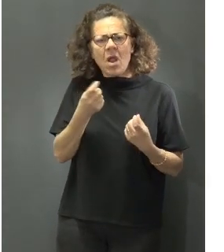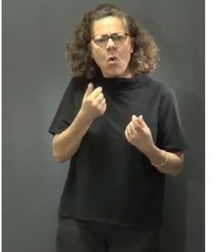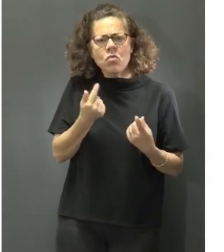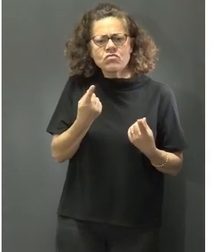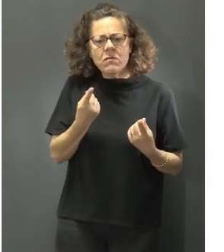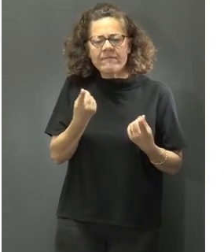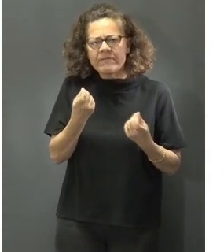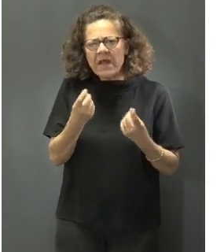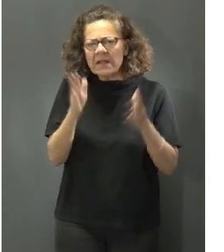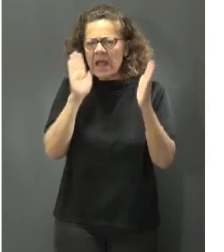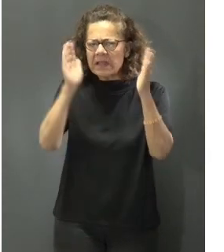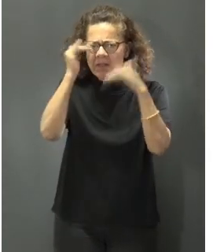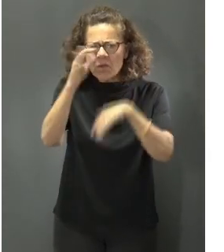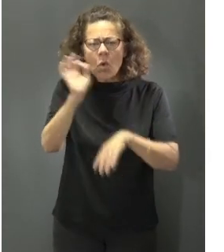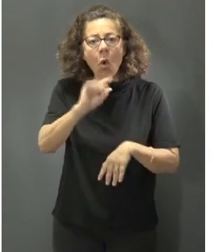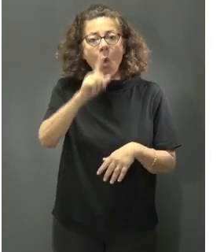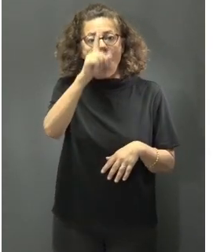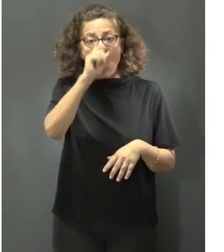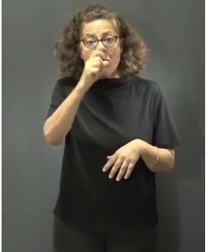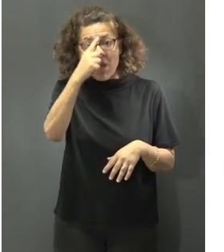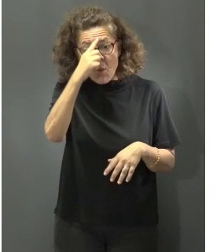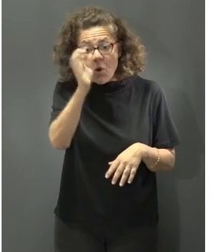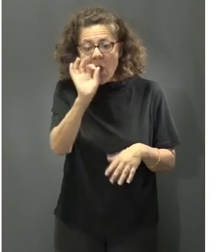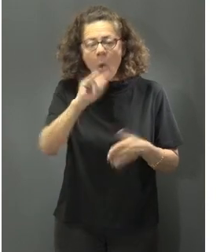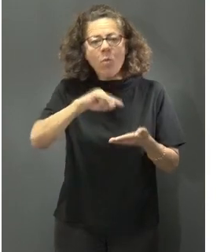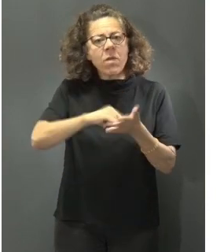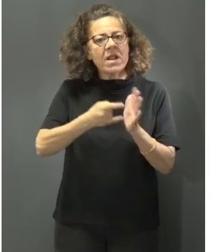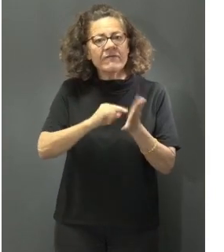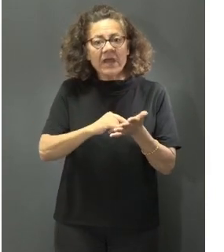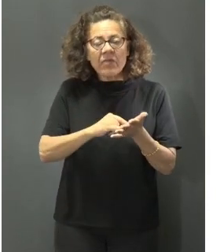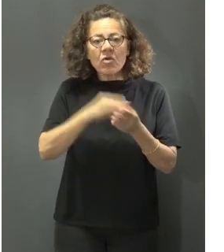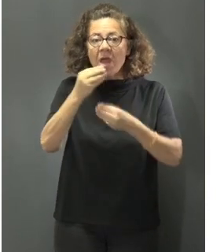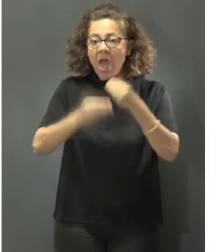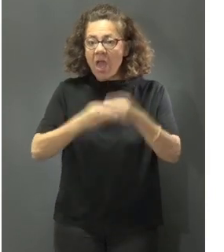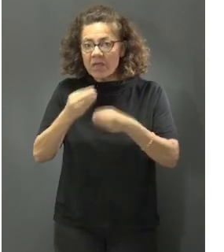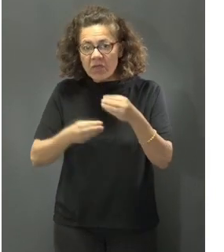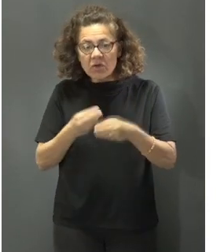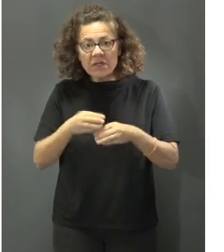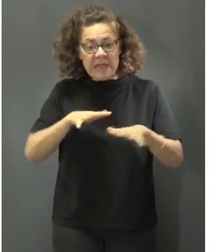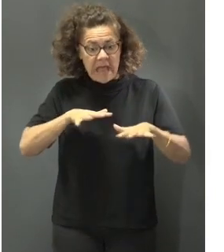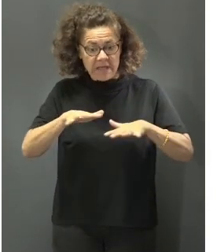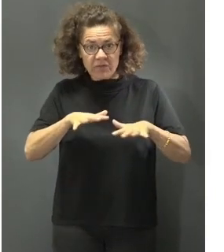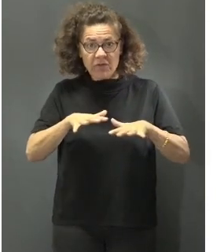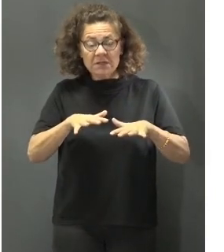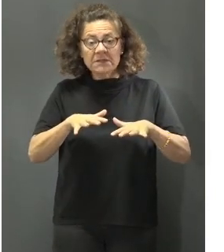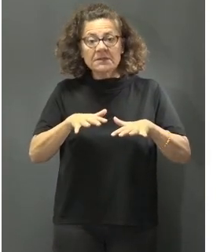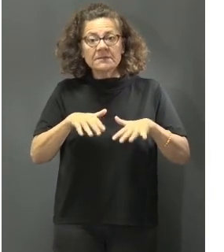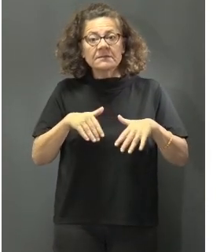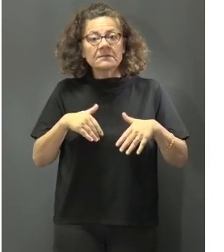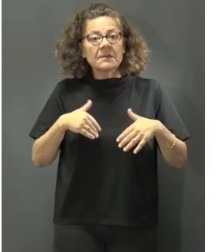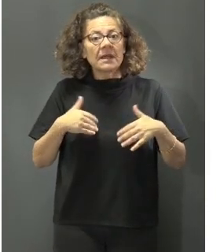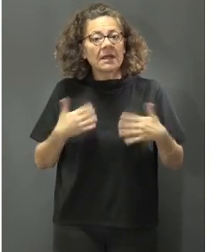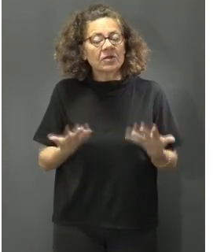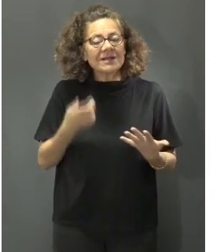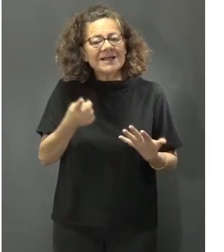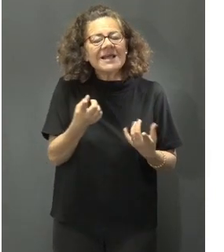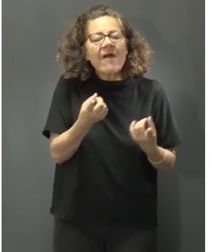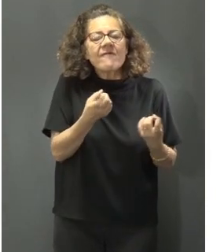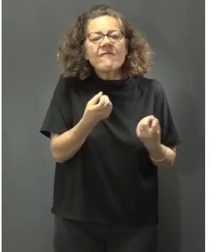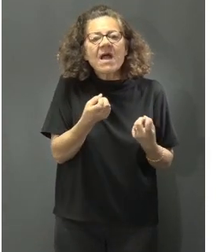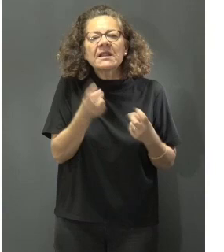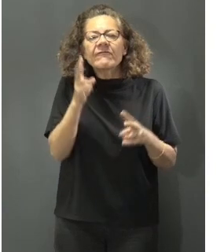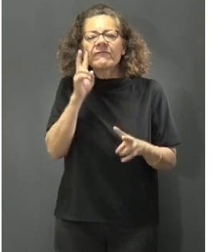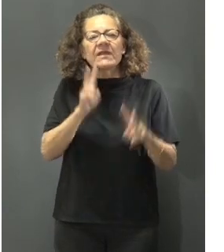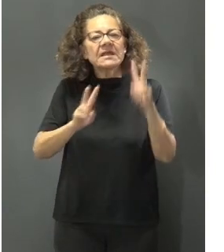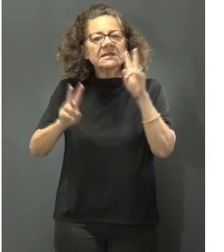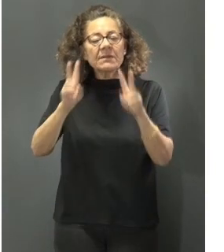de atención o de memoria o de planificación y ejecución de acciones. Entonces, esa falta de